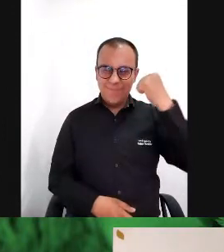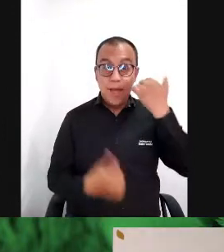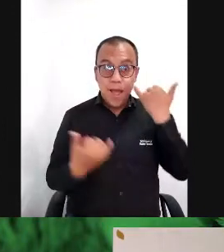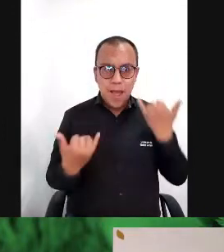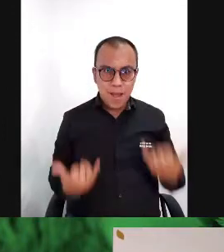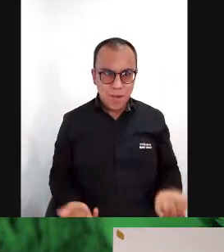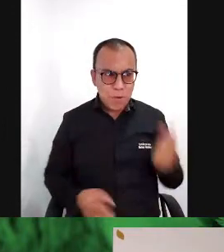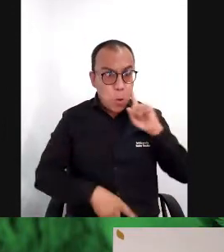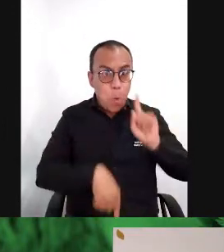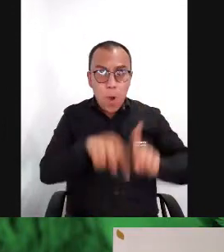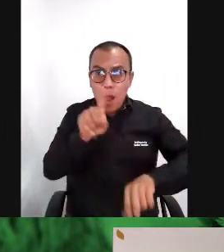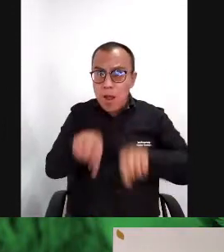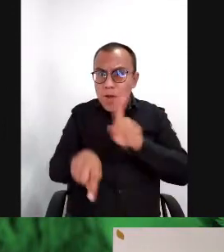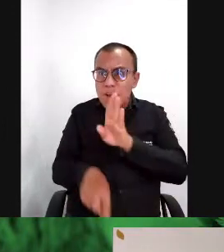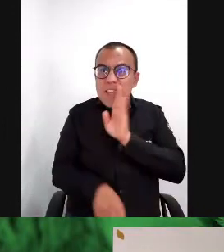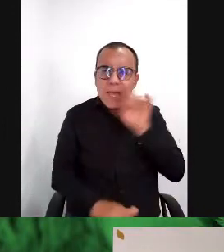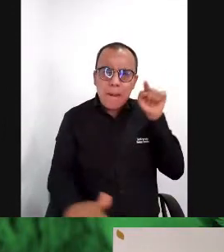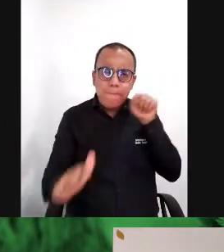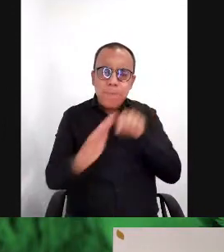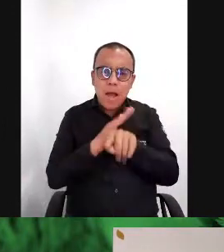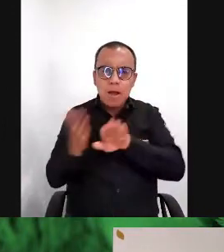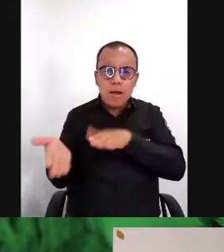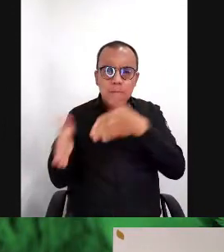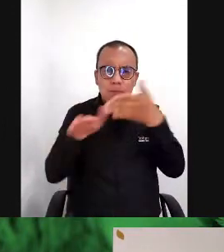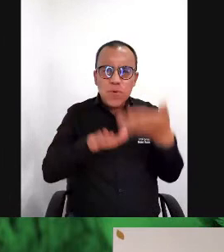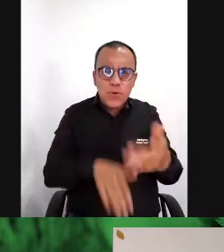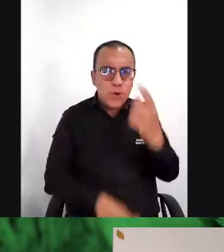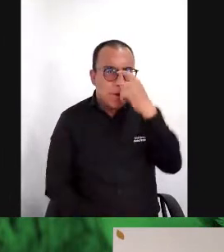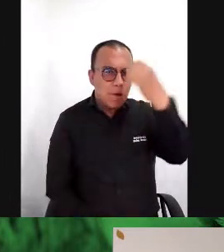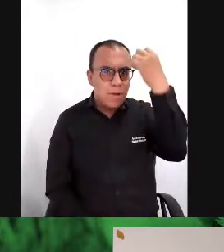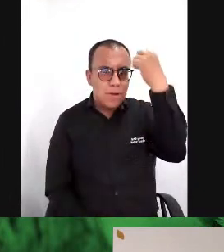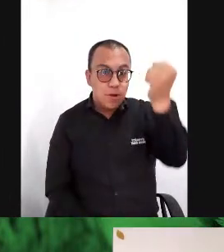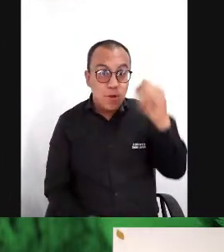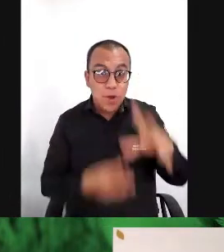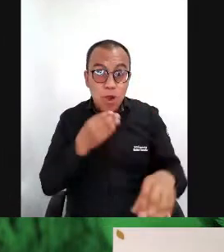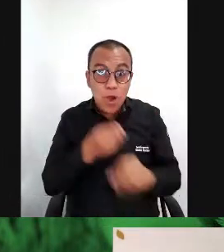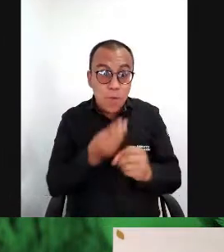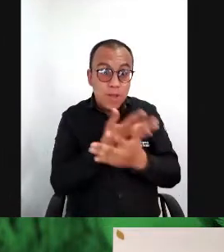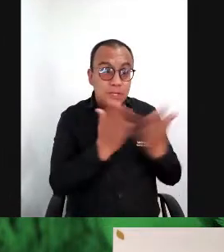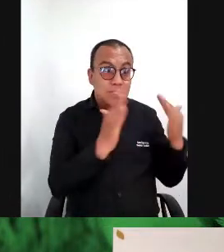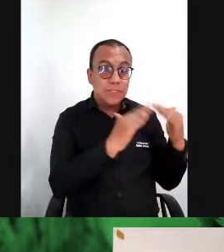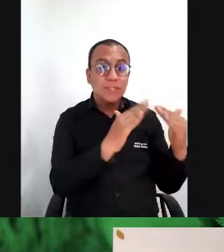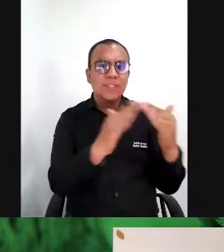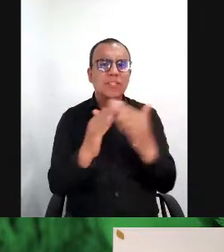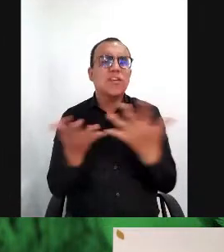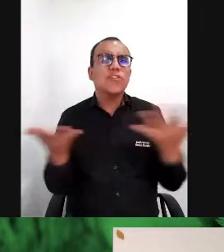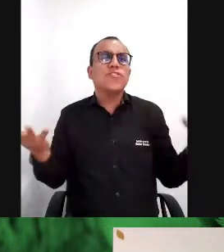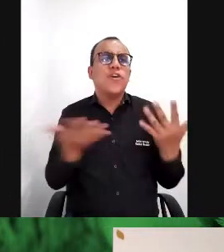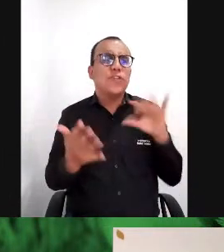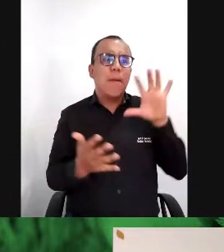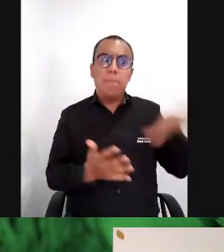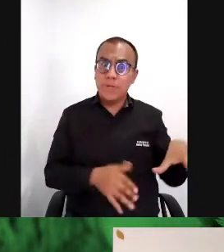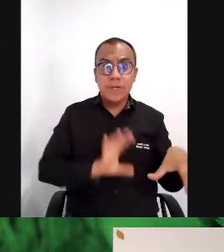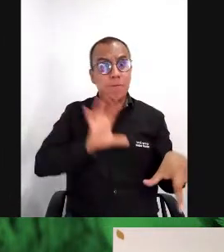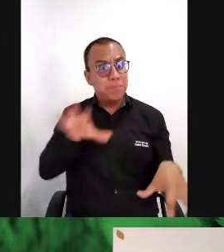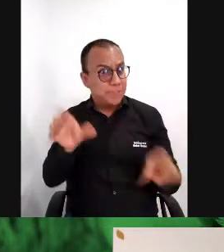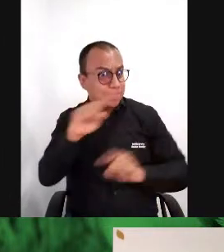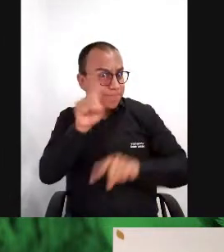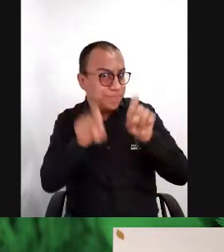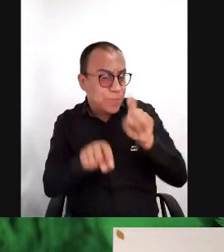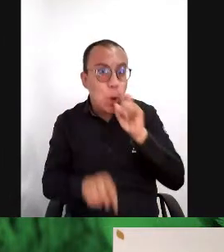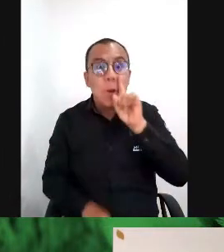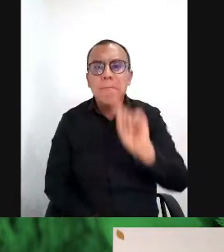habrá visto quién mató a Gaitán, en dónde puso Jiménez de Quesada su docena de chozas, o cuál fue la primera canción que sonó en la